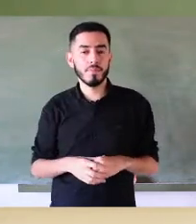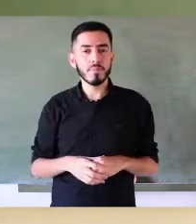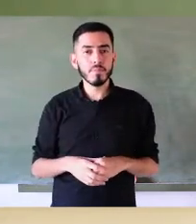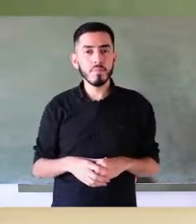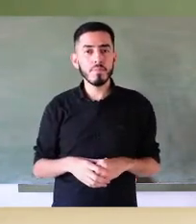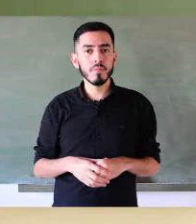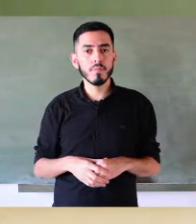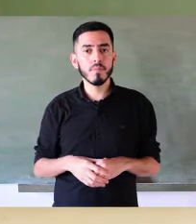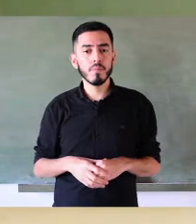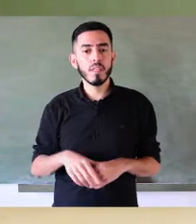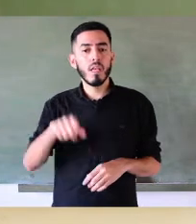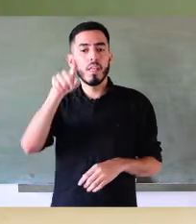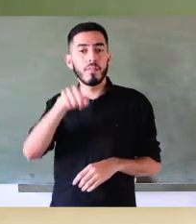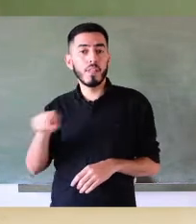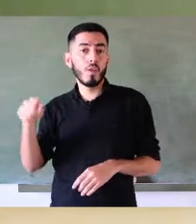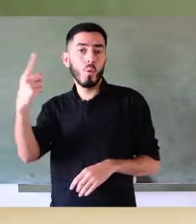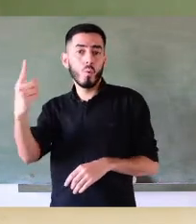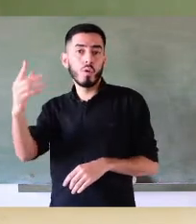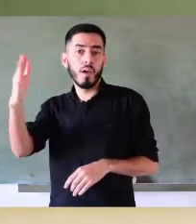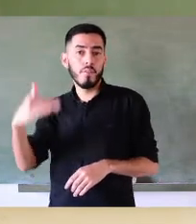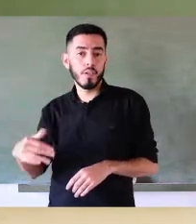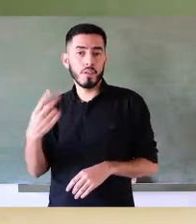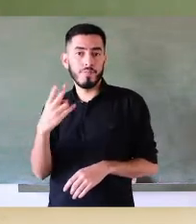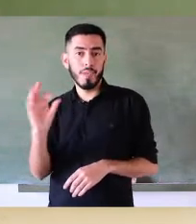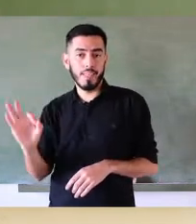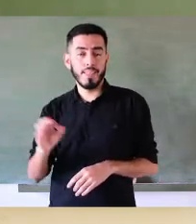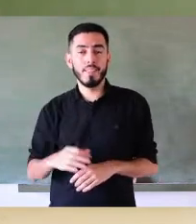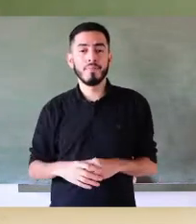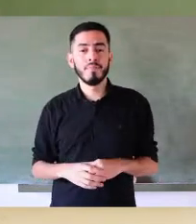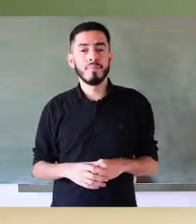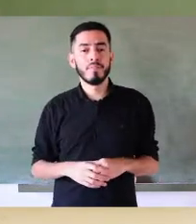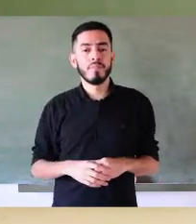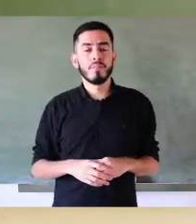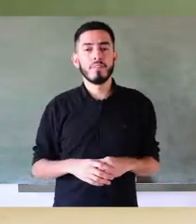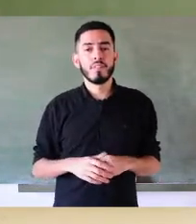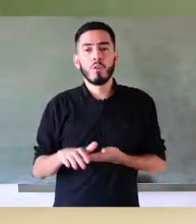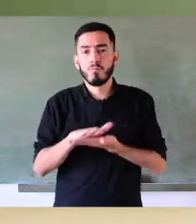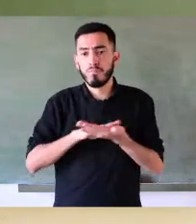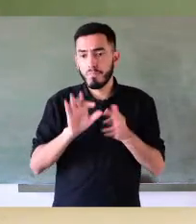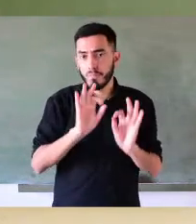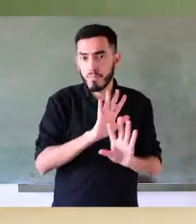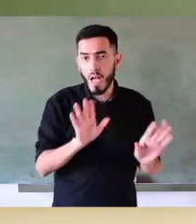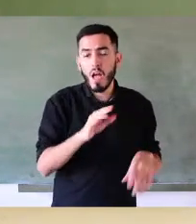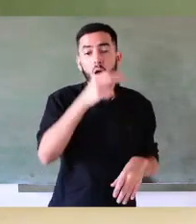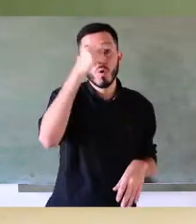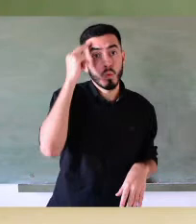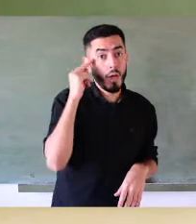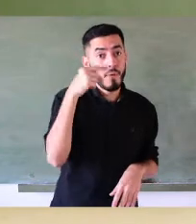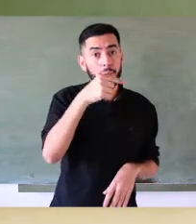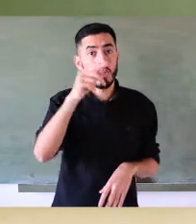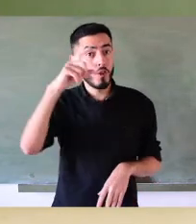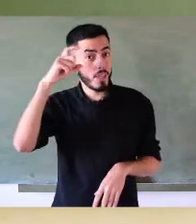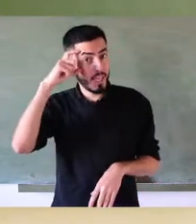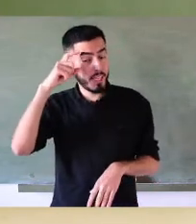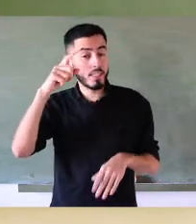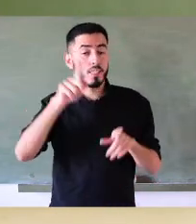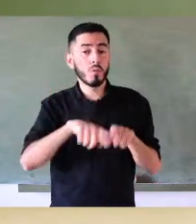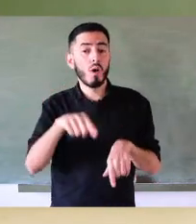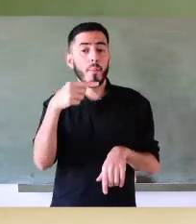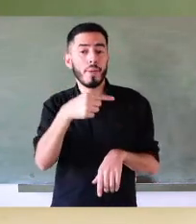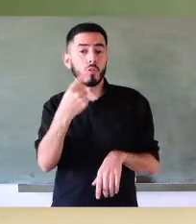dividido 1 sobre 20. Resolvemos, 9 menos 10, menos 1